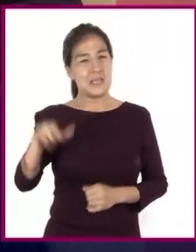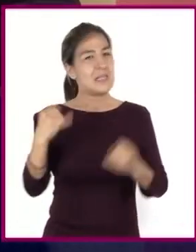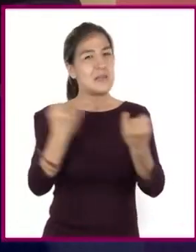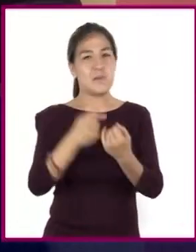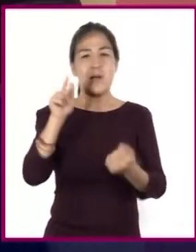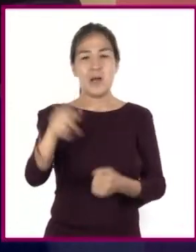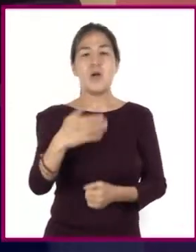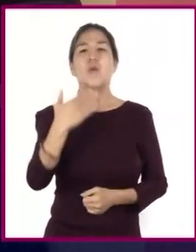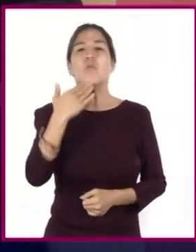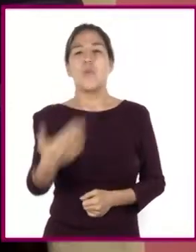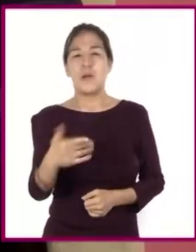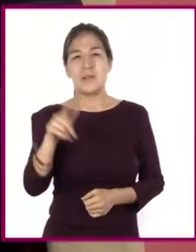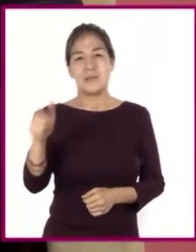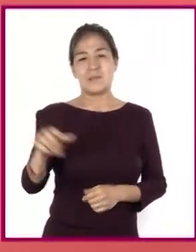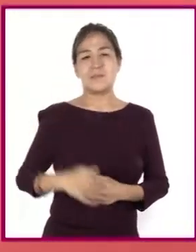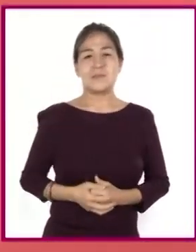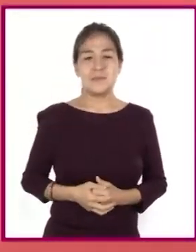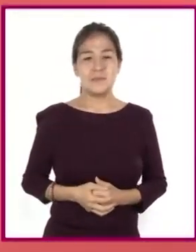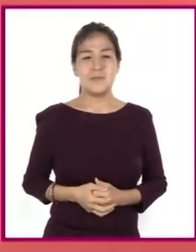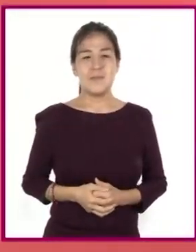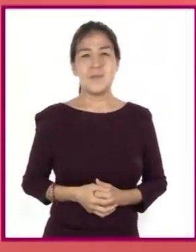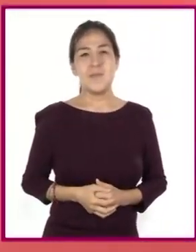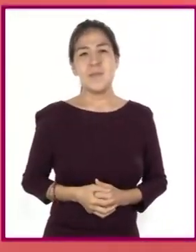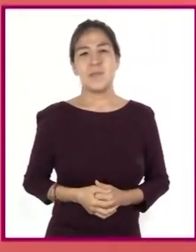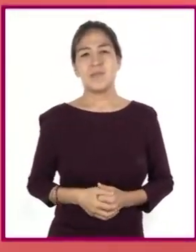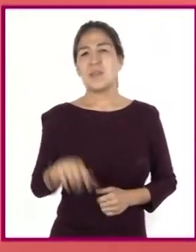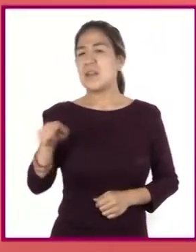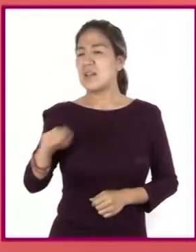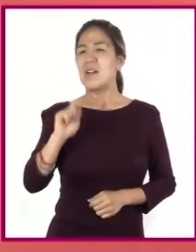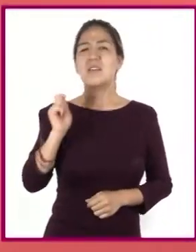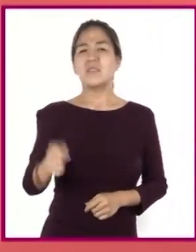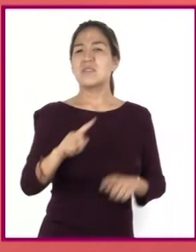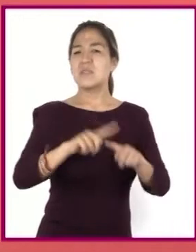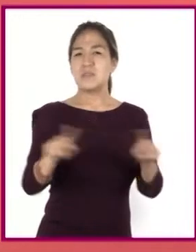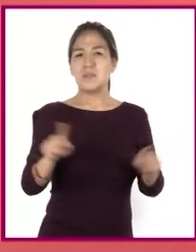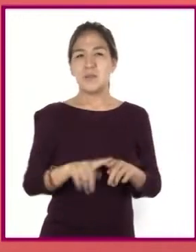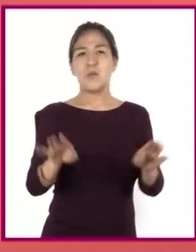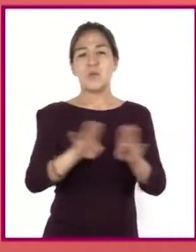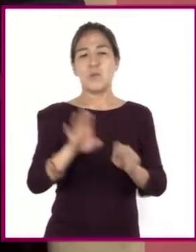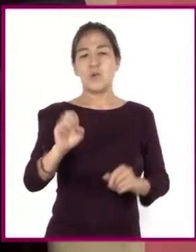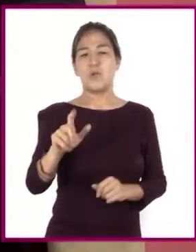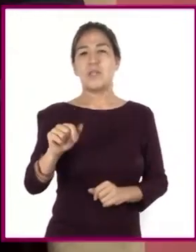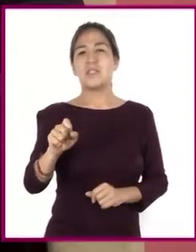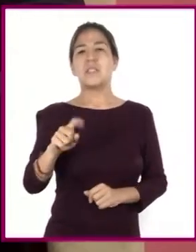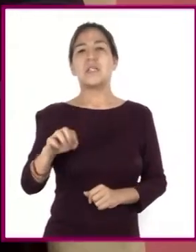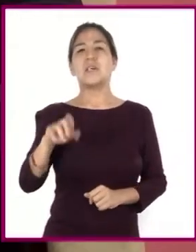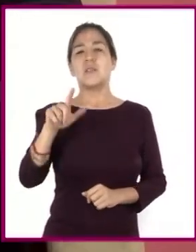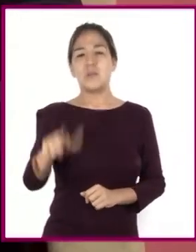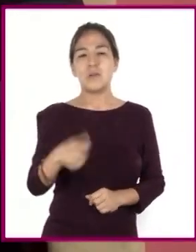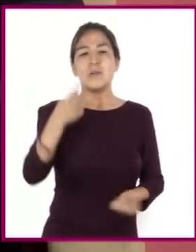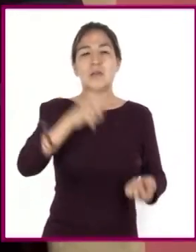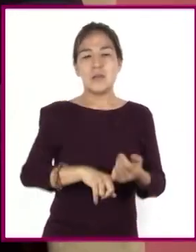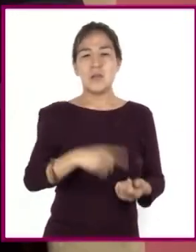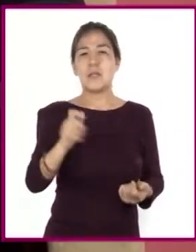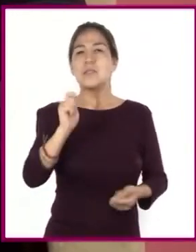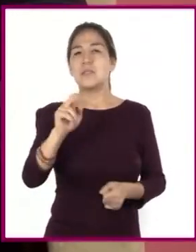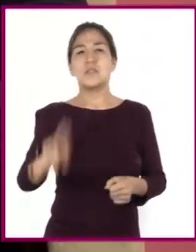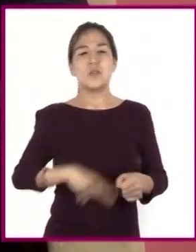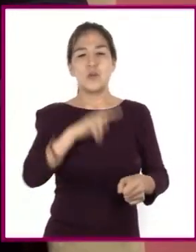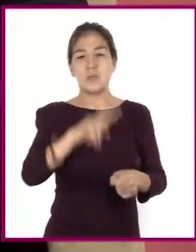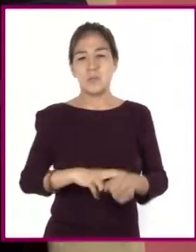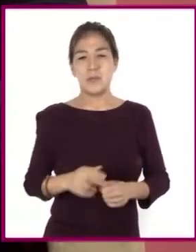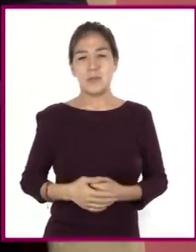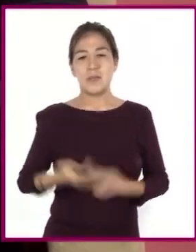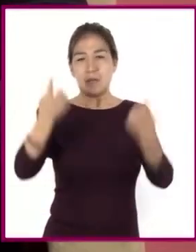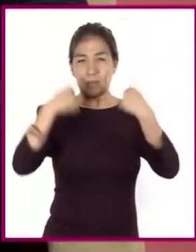siglas de alta densidad. Estos diferentes tipos de colesterol forman parte normal de